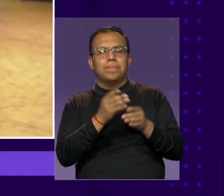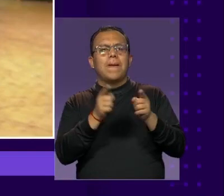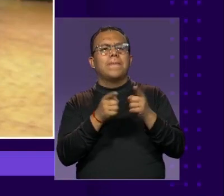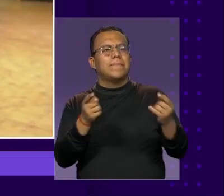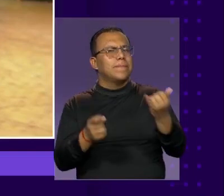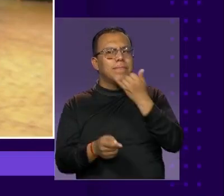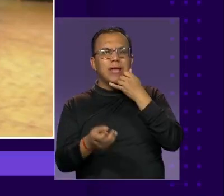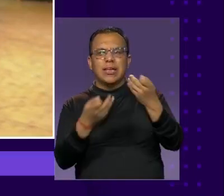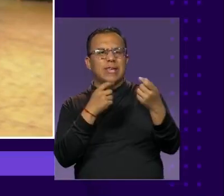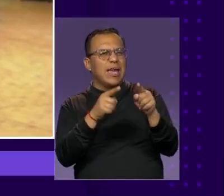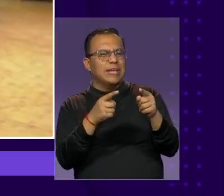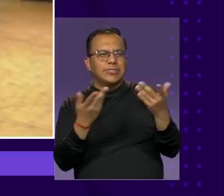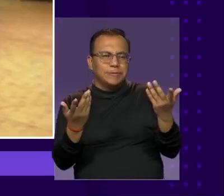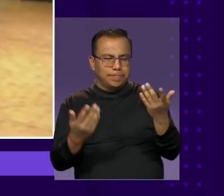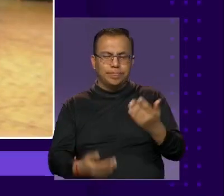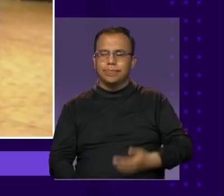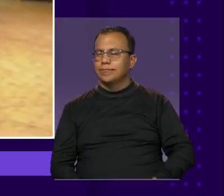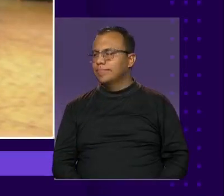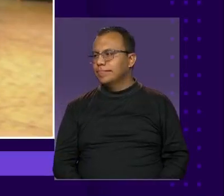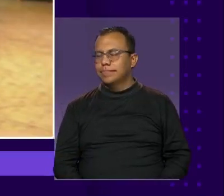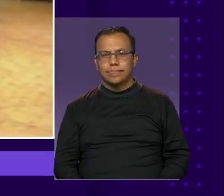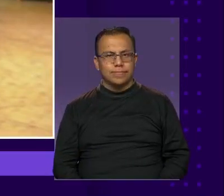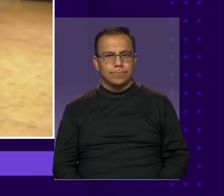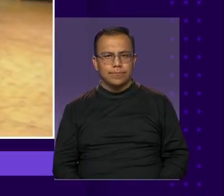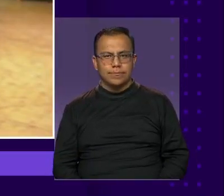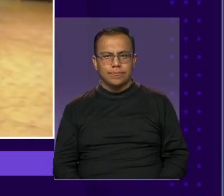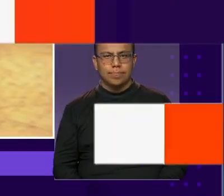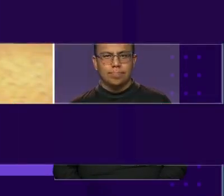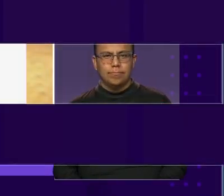nos explique en qué consiste. La escuchamos.